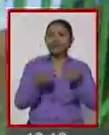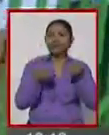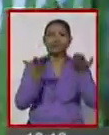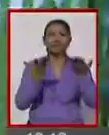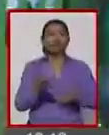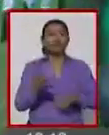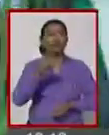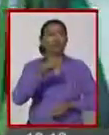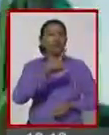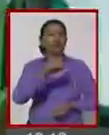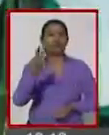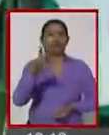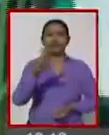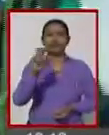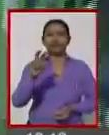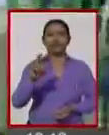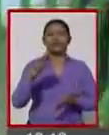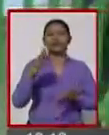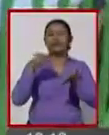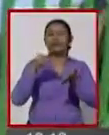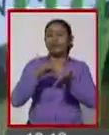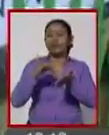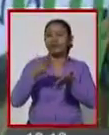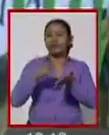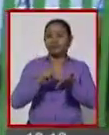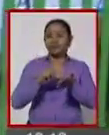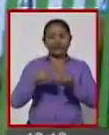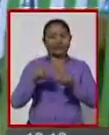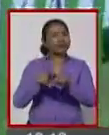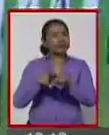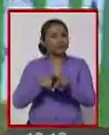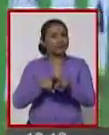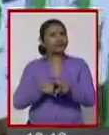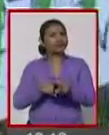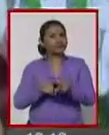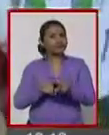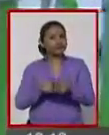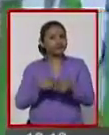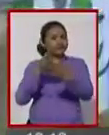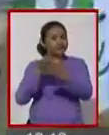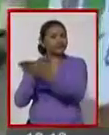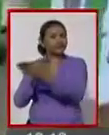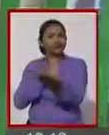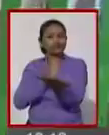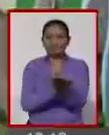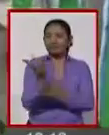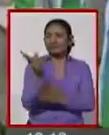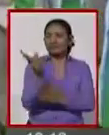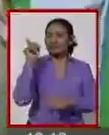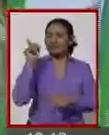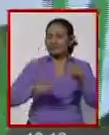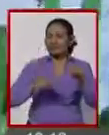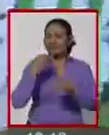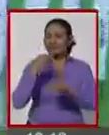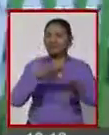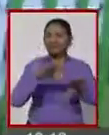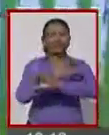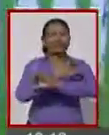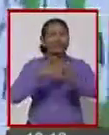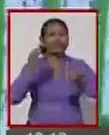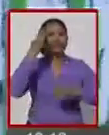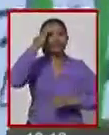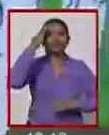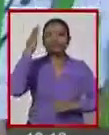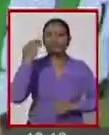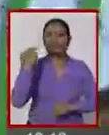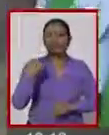los 1.200 ítems. Pero también nos están yendo contra todos nuestros derechos, ya que no podemos decir ni hacer nada,